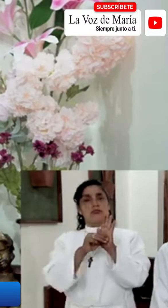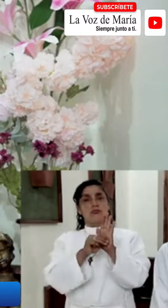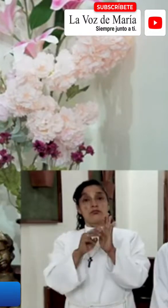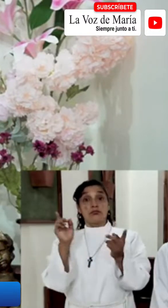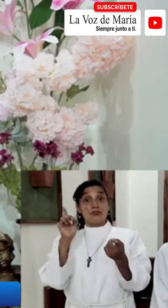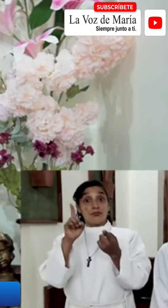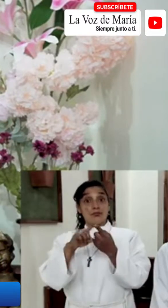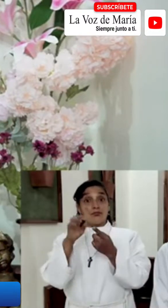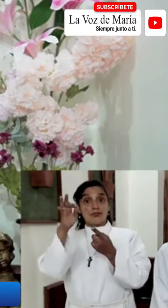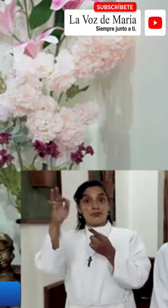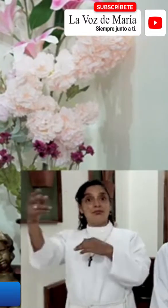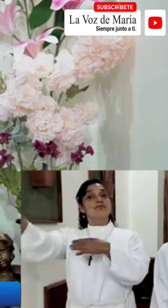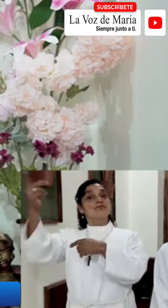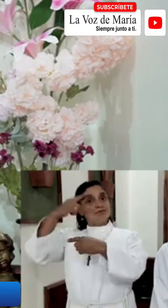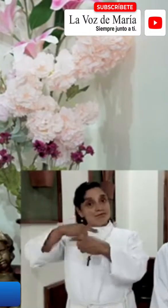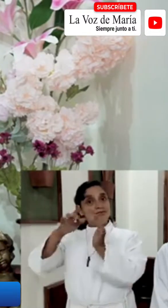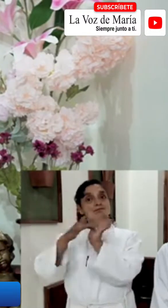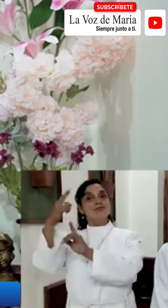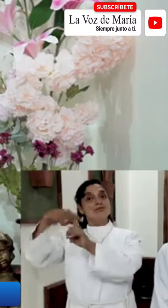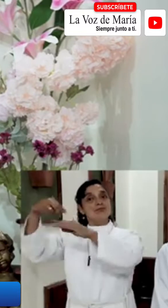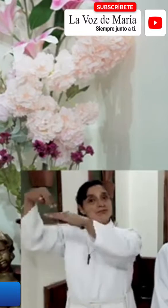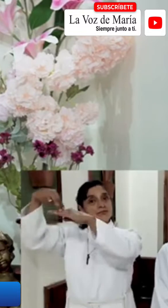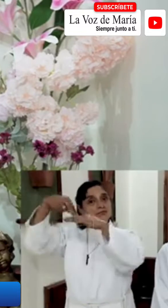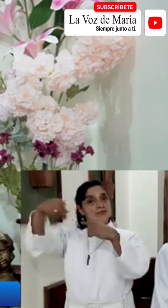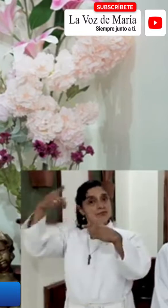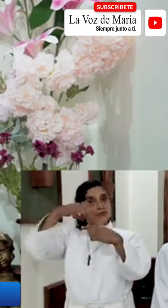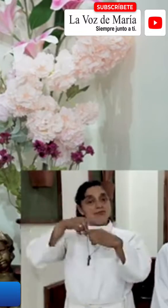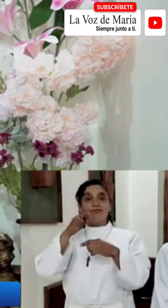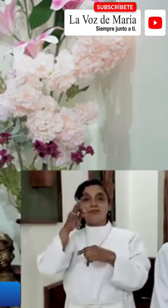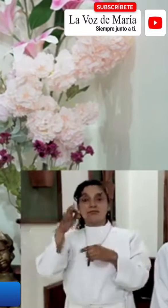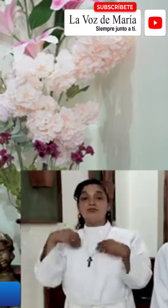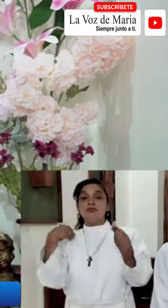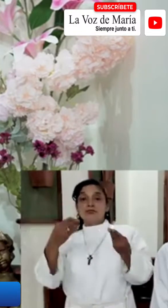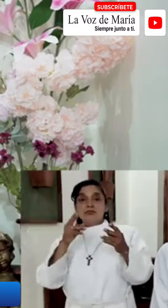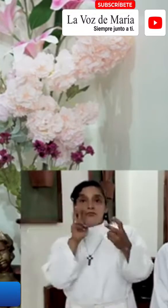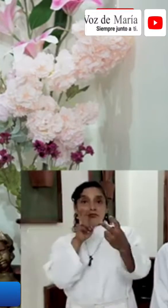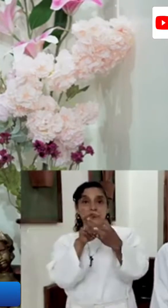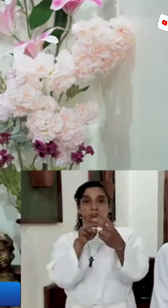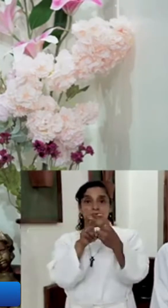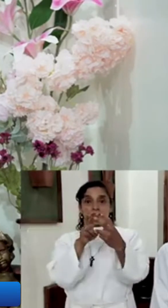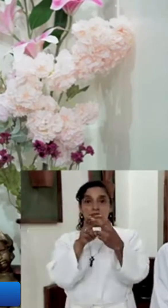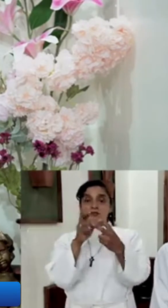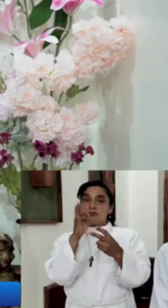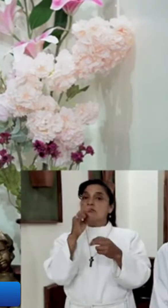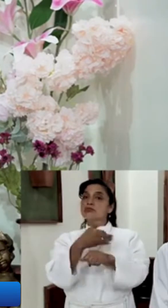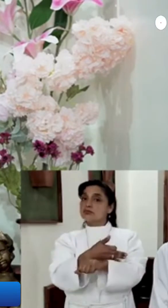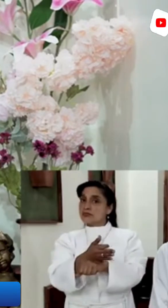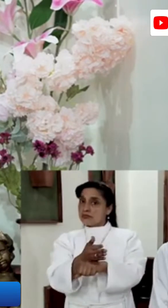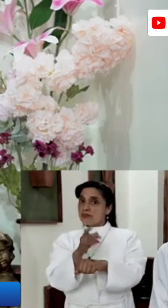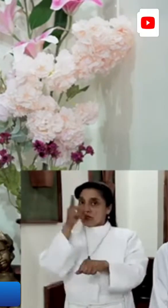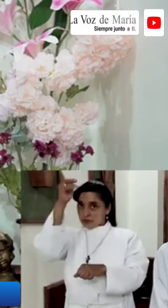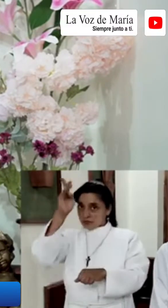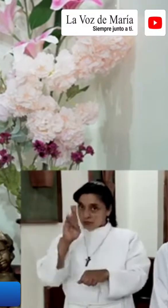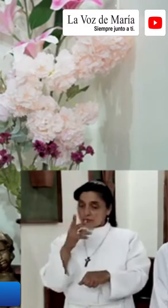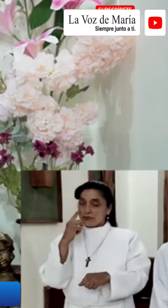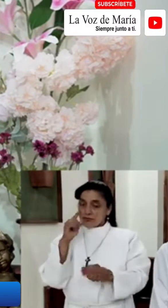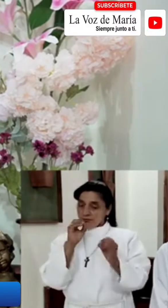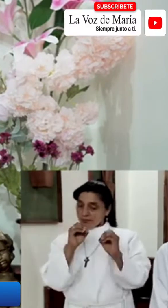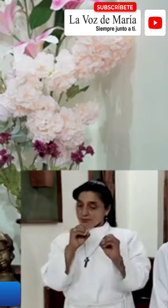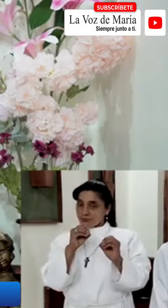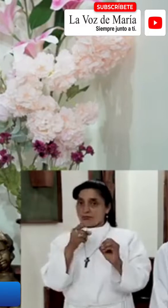la venida de nuestro Señor Jesucristo, la cual dará a conocer a su debido tiempo Dios,